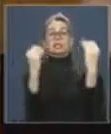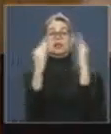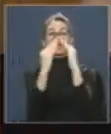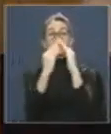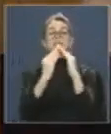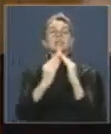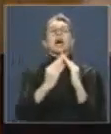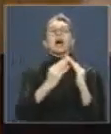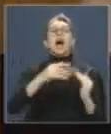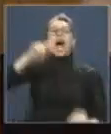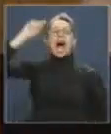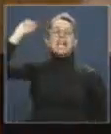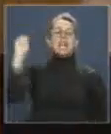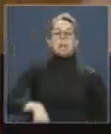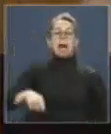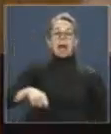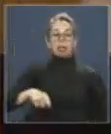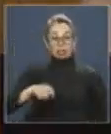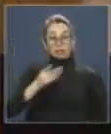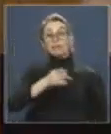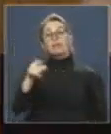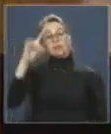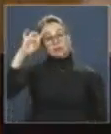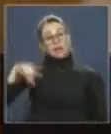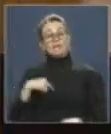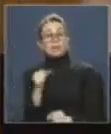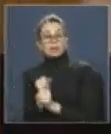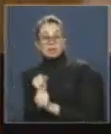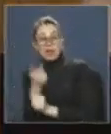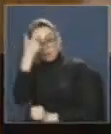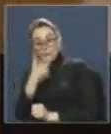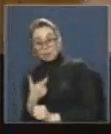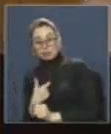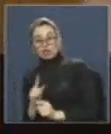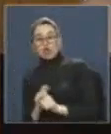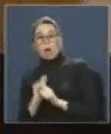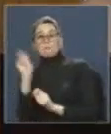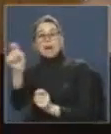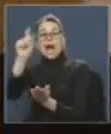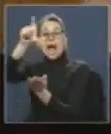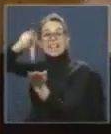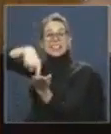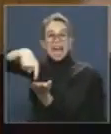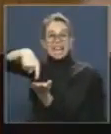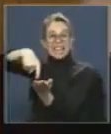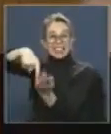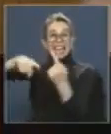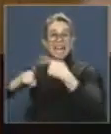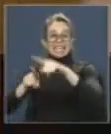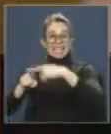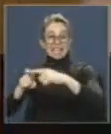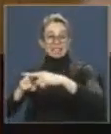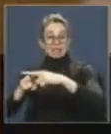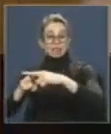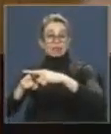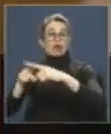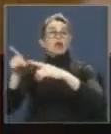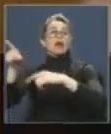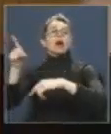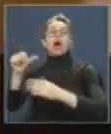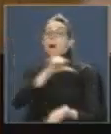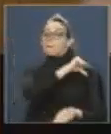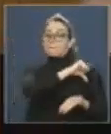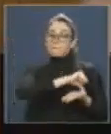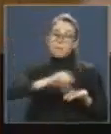todo trabajador sabe perfectamente que si se aplacen el pago de una tarjeta en cualquier de retail le han augurado enormes